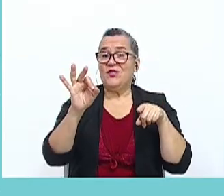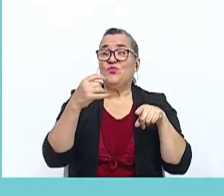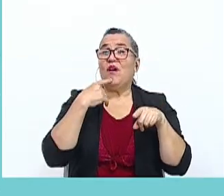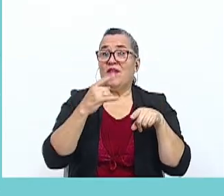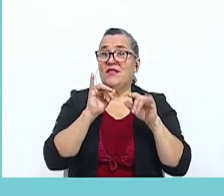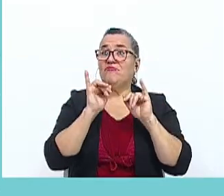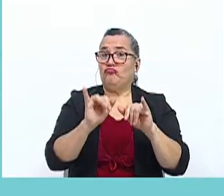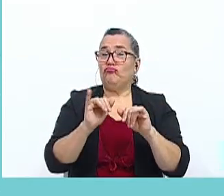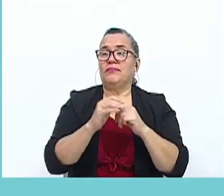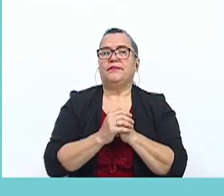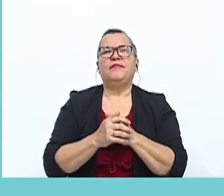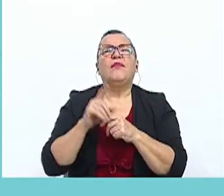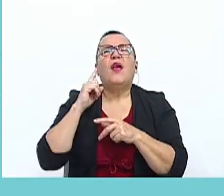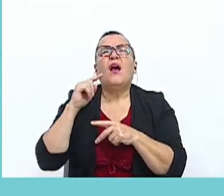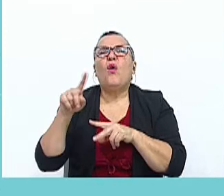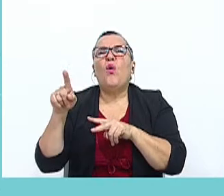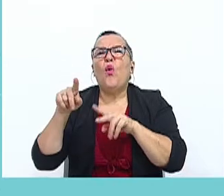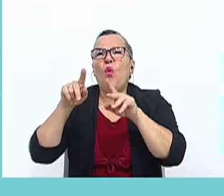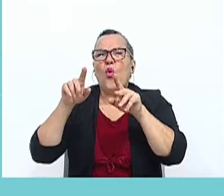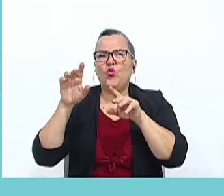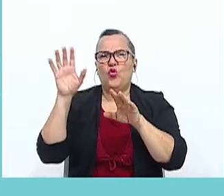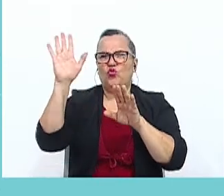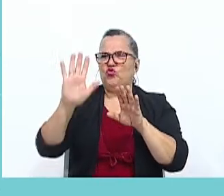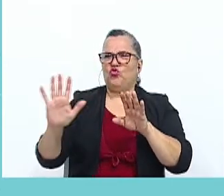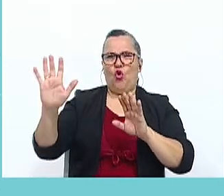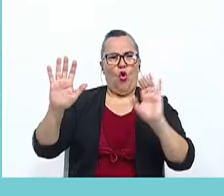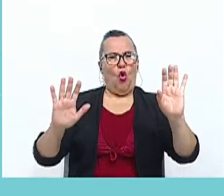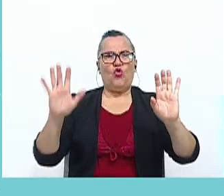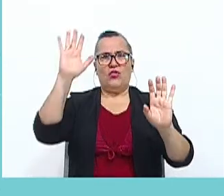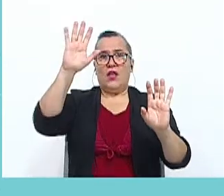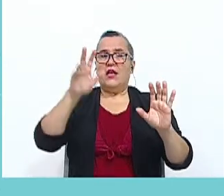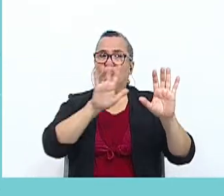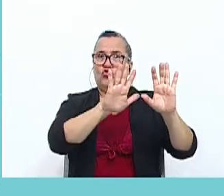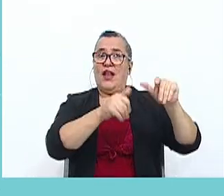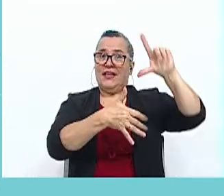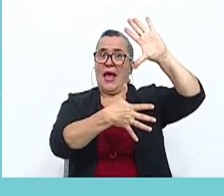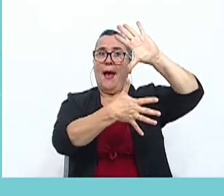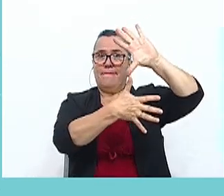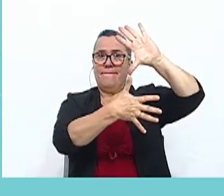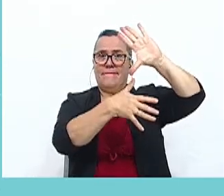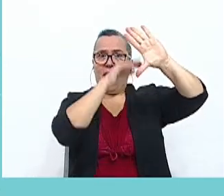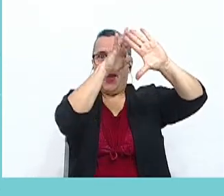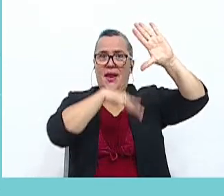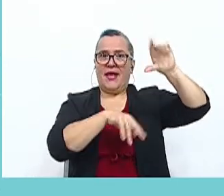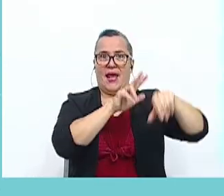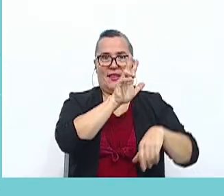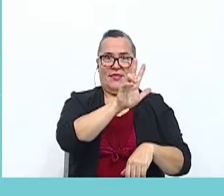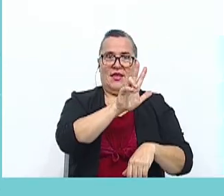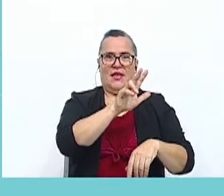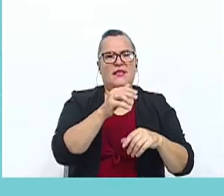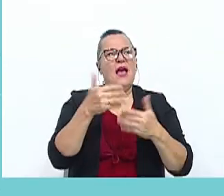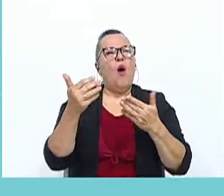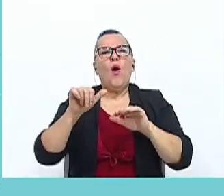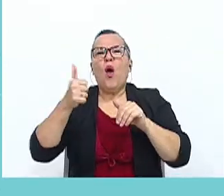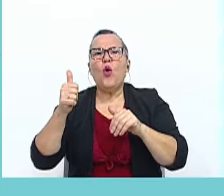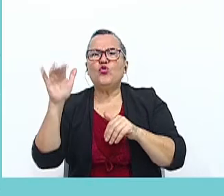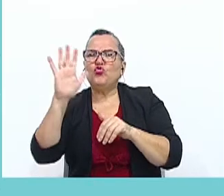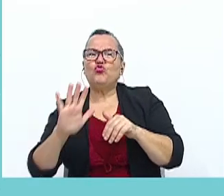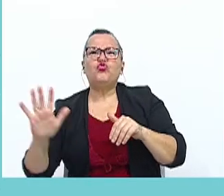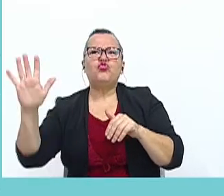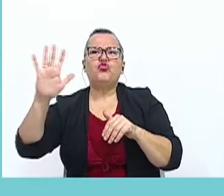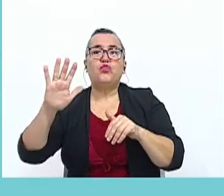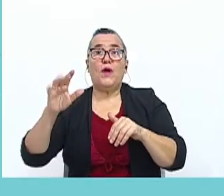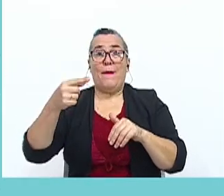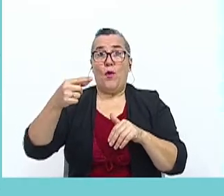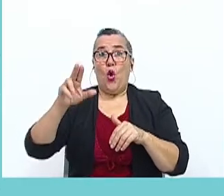Ahora veamos en otras partes, en otros continentes, porque estos tres son en el continente americano. Veamos, por ejemplo, que en